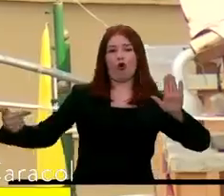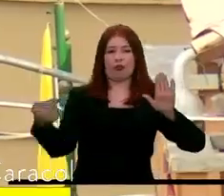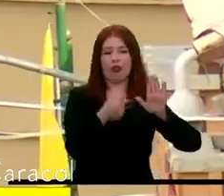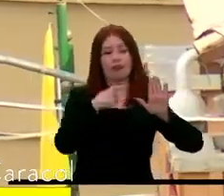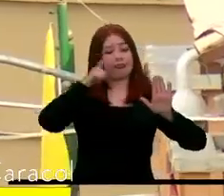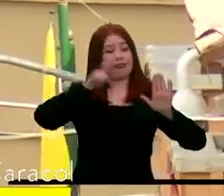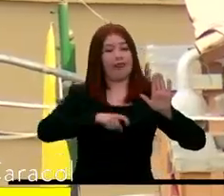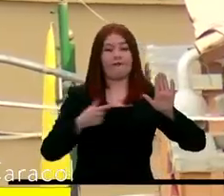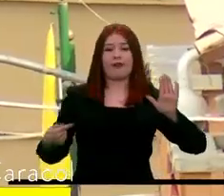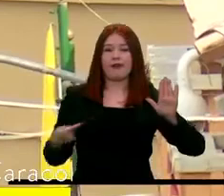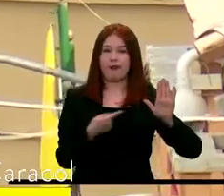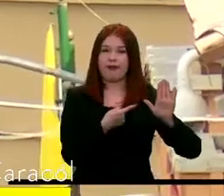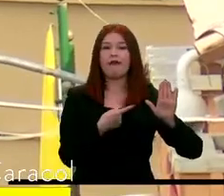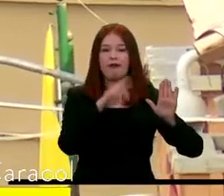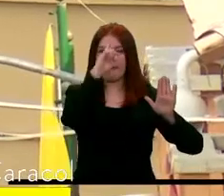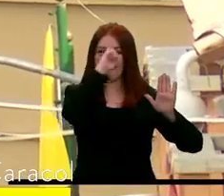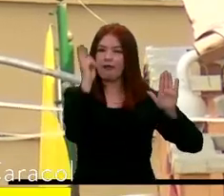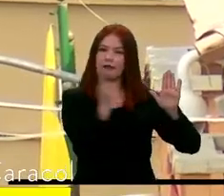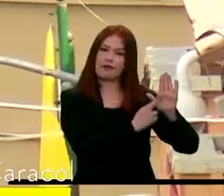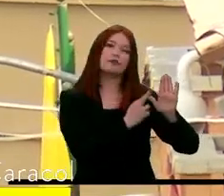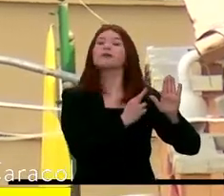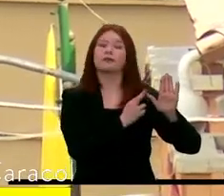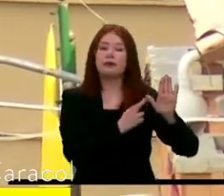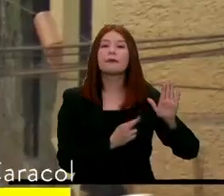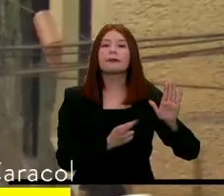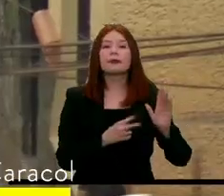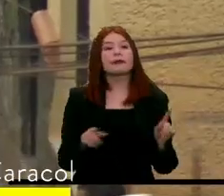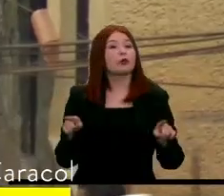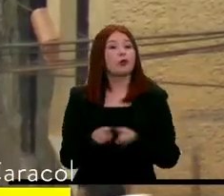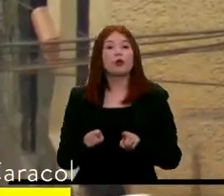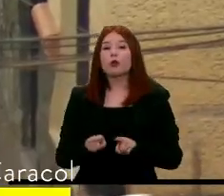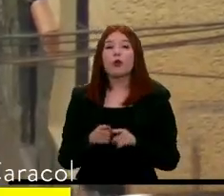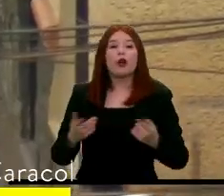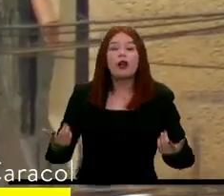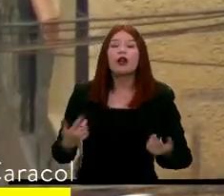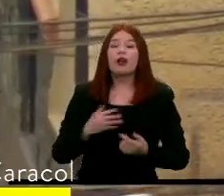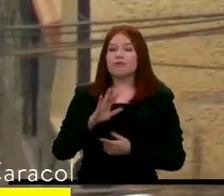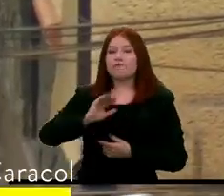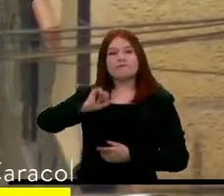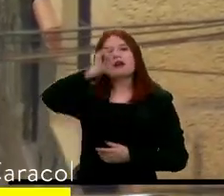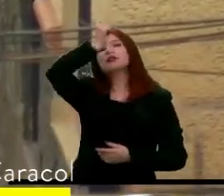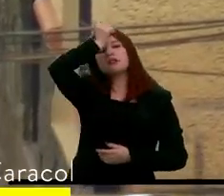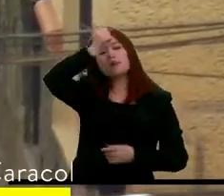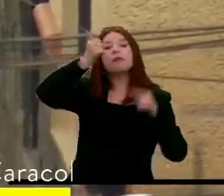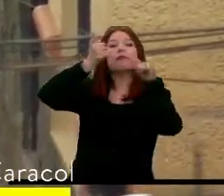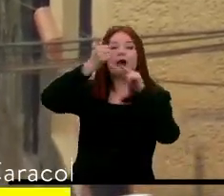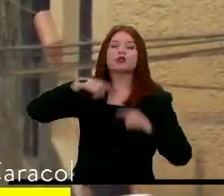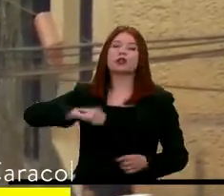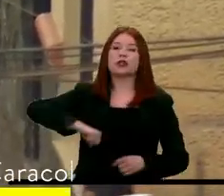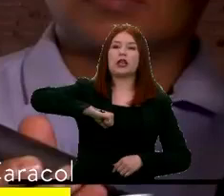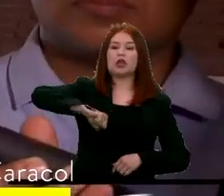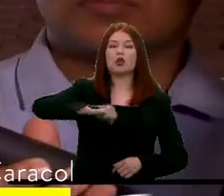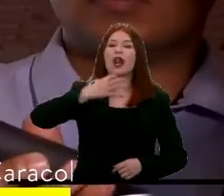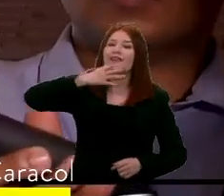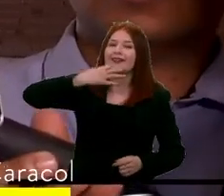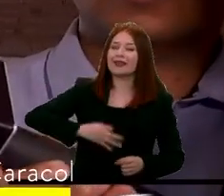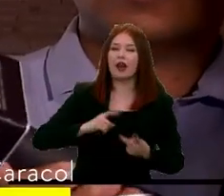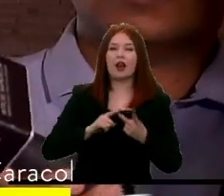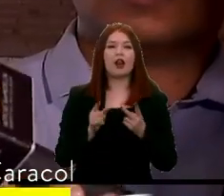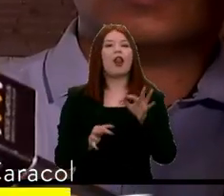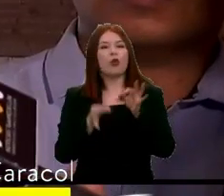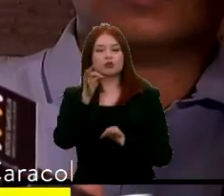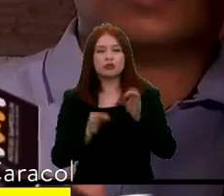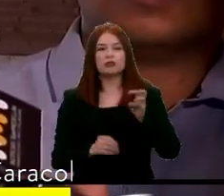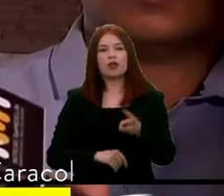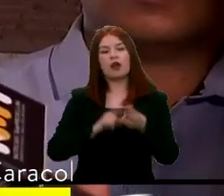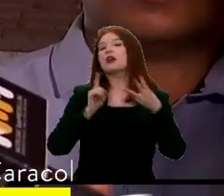Nacional. Igualmente, en el centro estarán los derechos a la verdad, la justicia, la reparación y